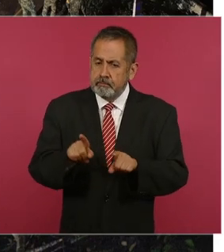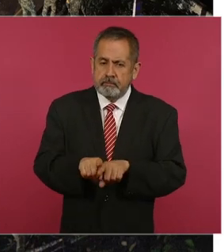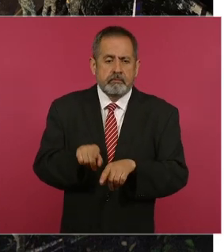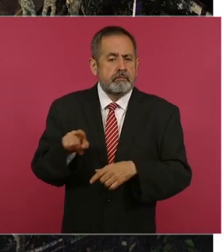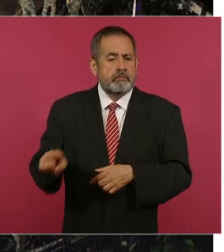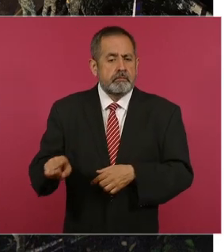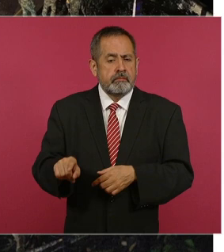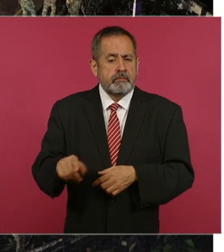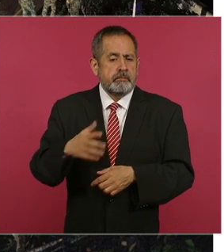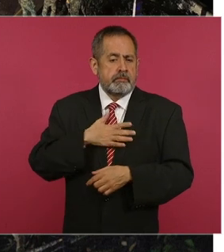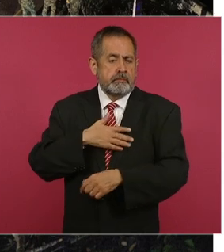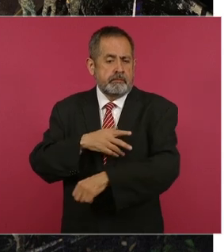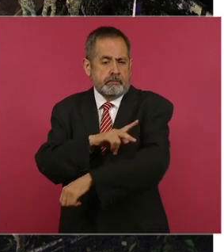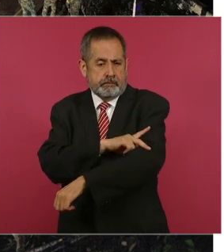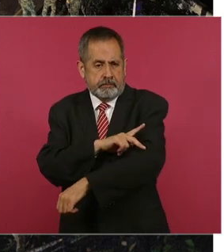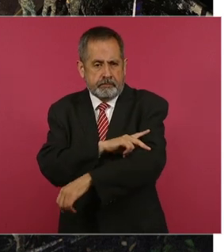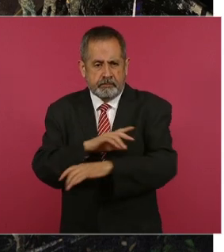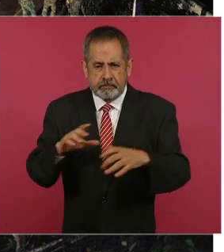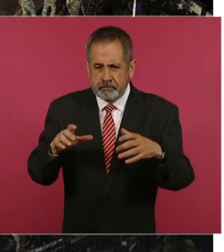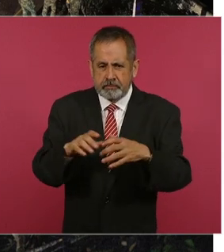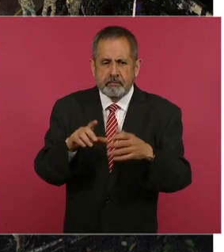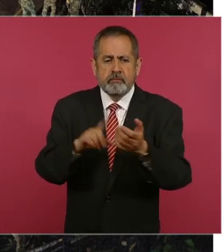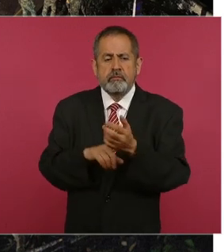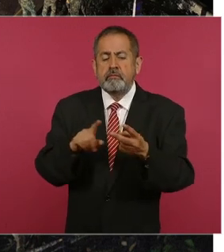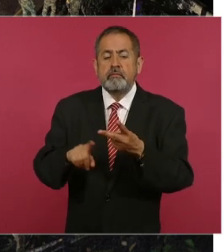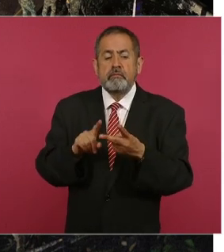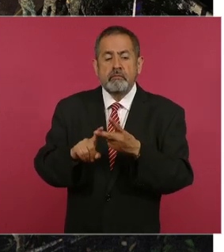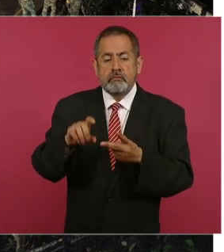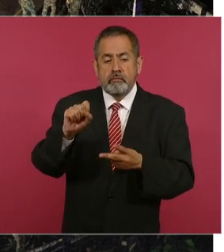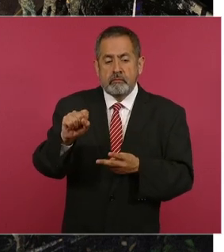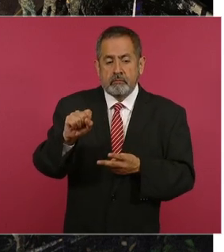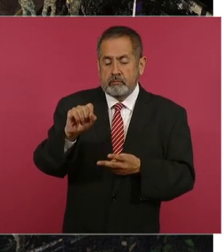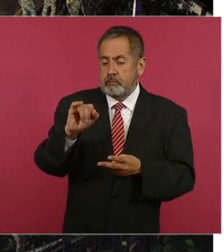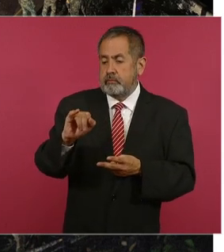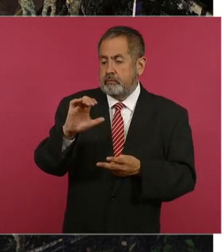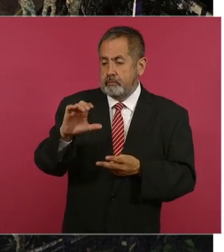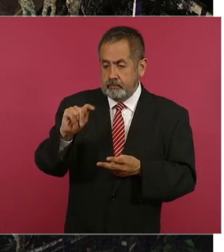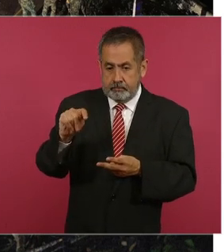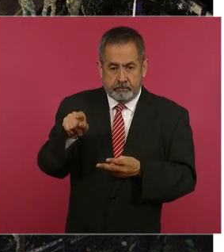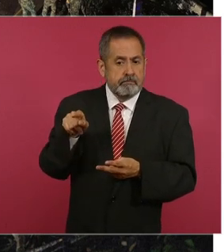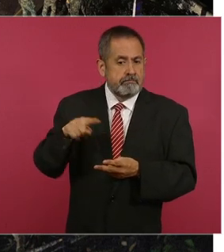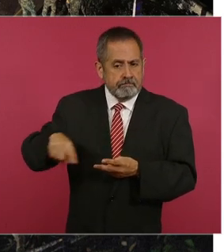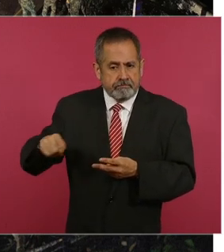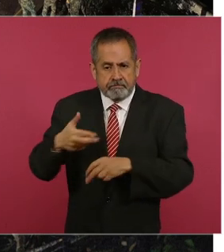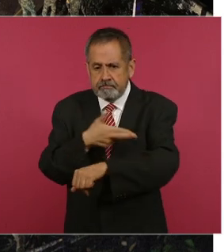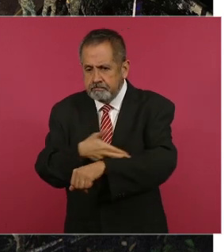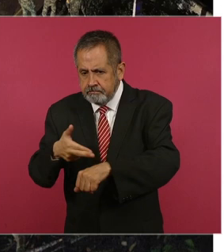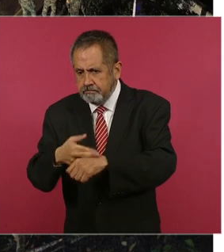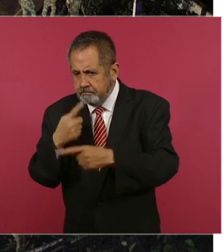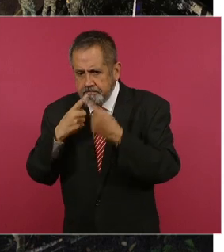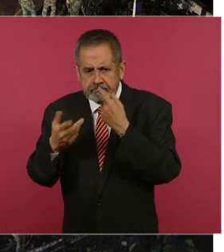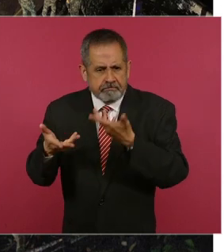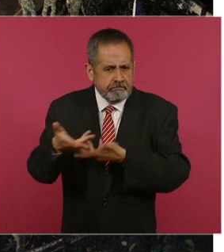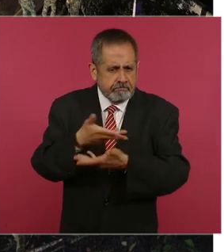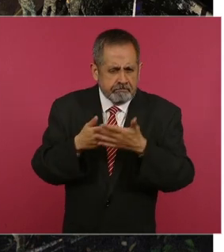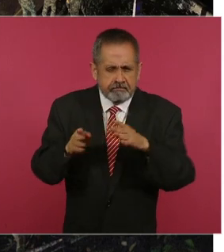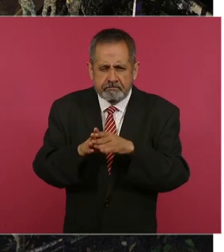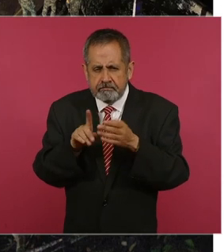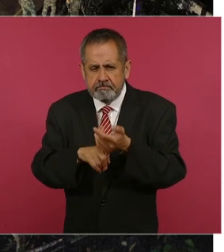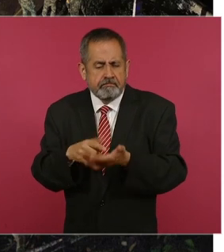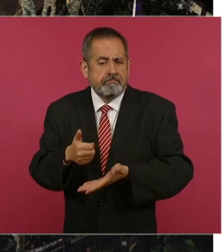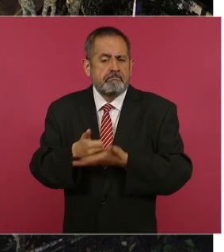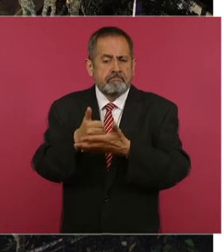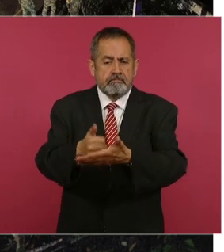de Infraestructura, Comunicaciones y Transportes lleva a cabo acciones para la recuperación inmediata